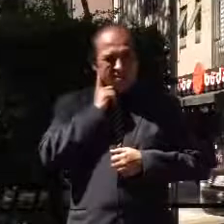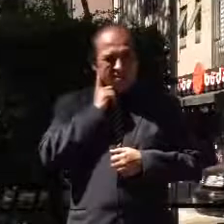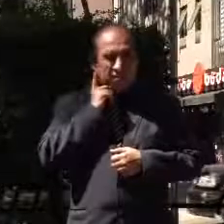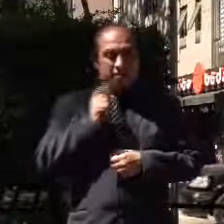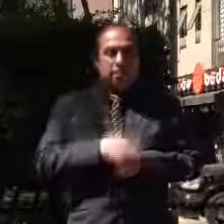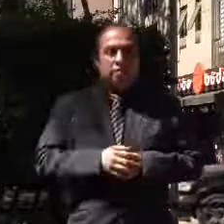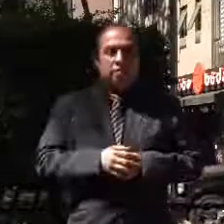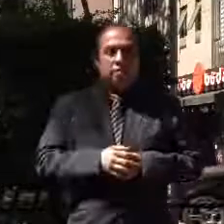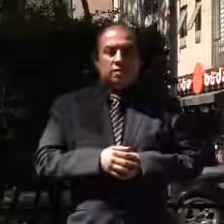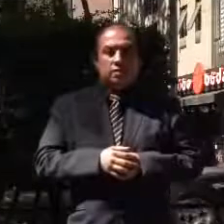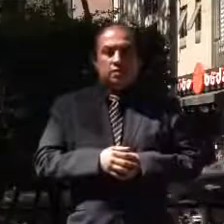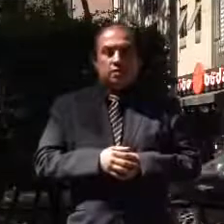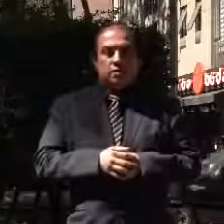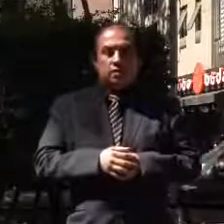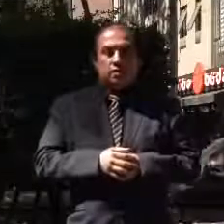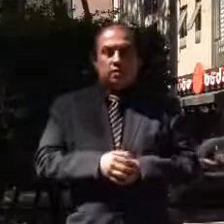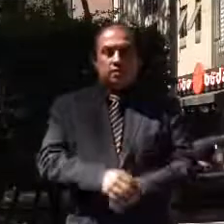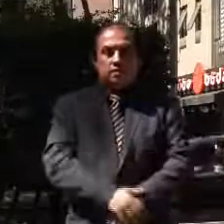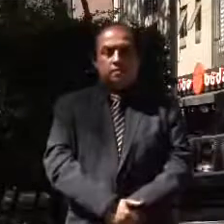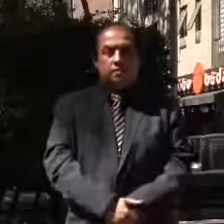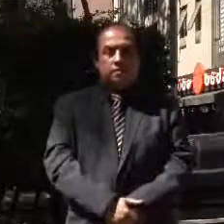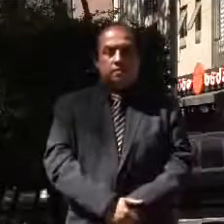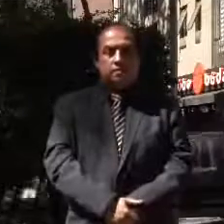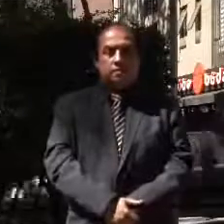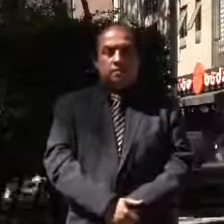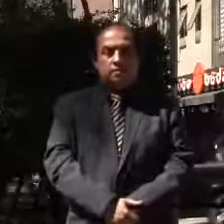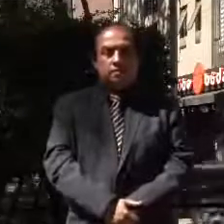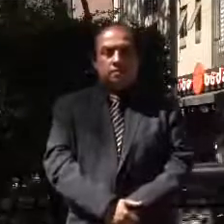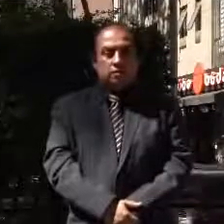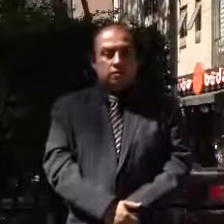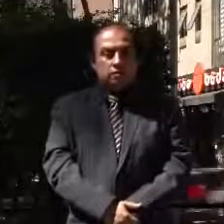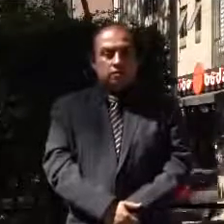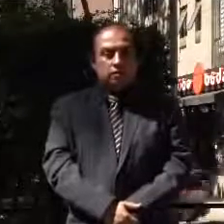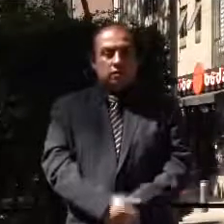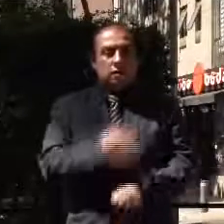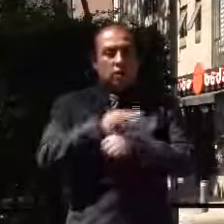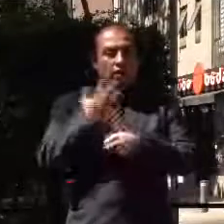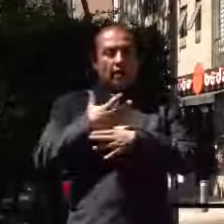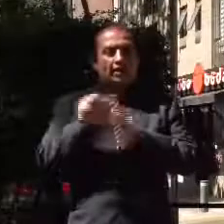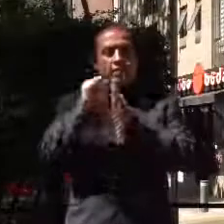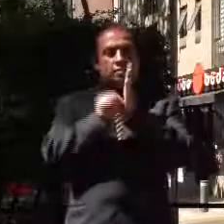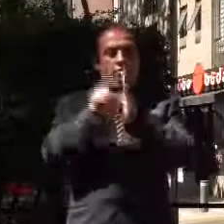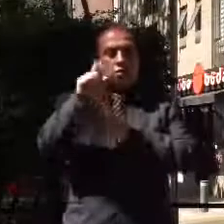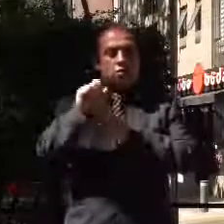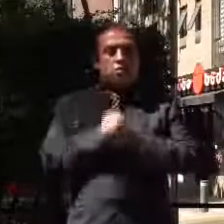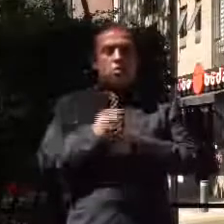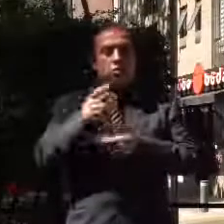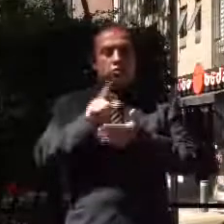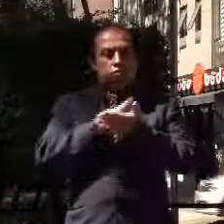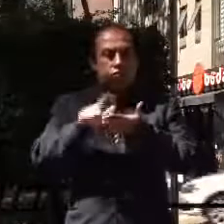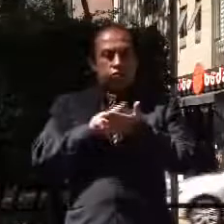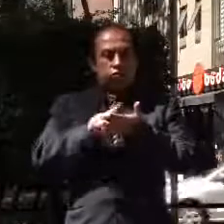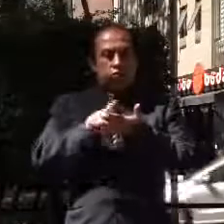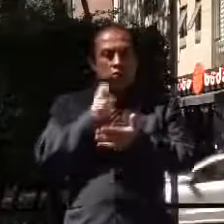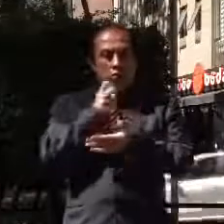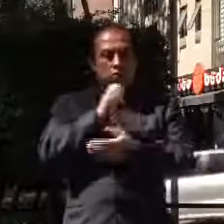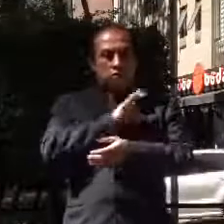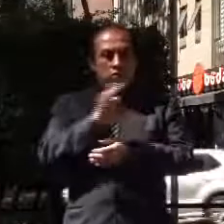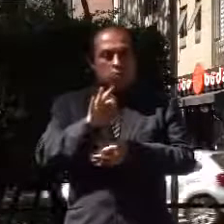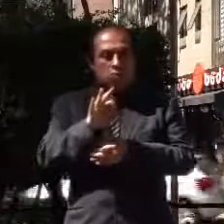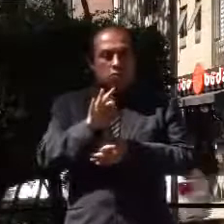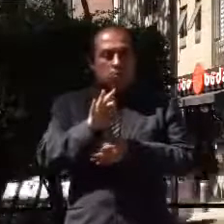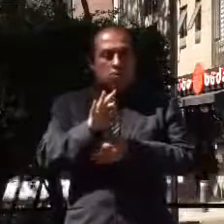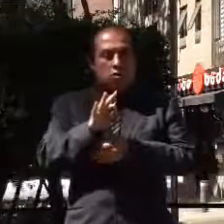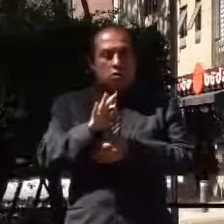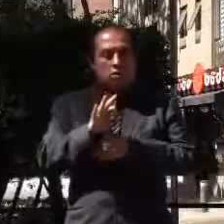esta sectorización y el trabajo que se está haciendo en materia de agua potable, con esto quedaría saldado el problema que por años se ha dado aquí